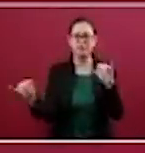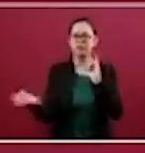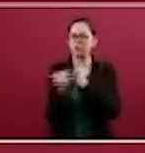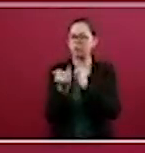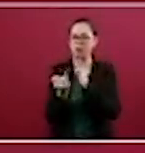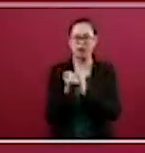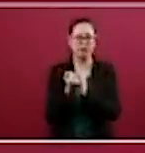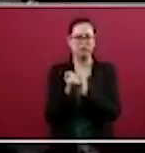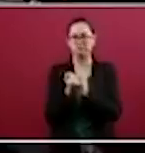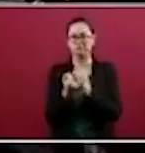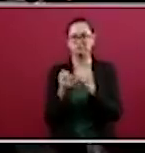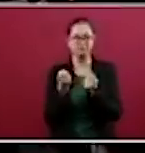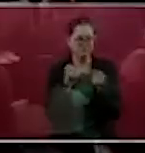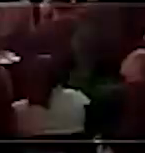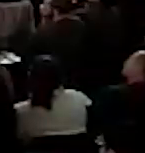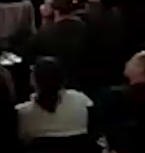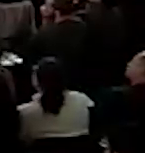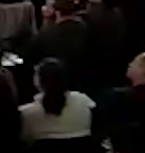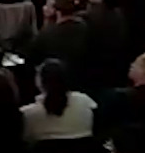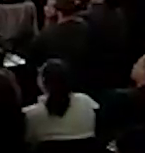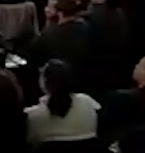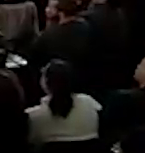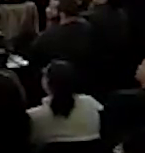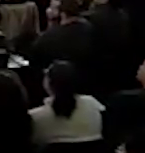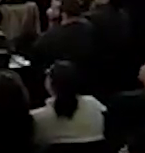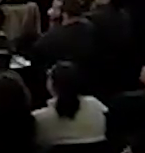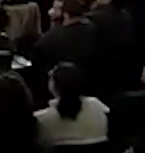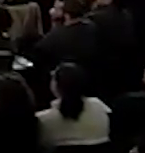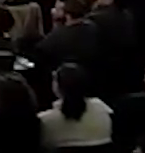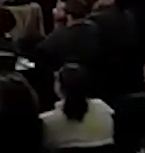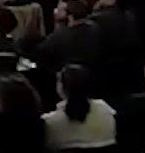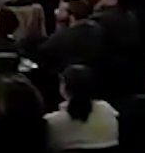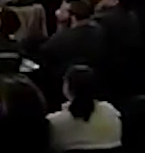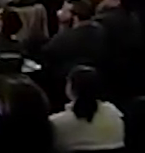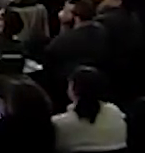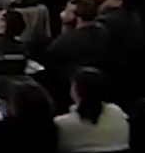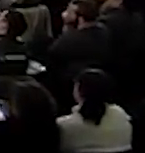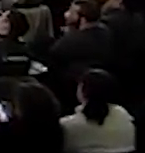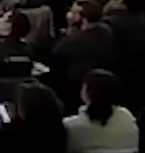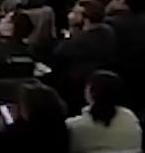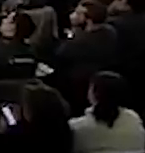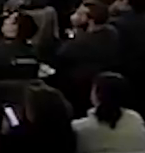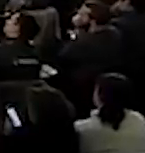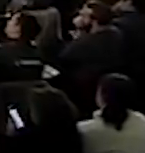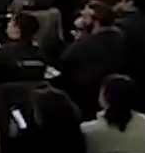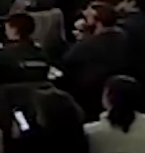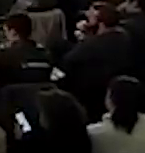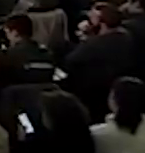que se está destinando a la gente, sobre